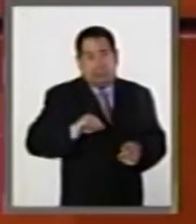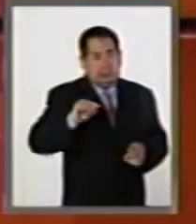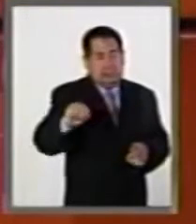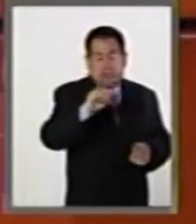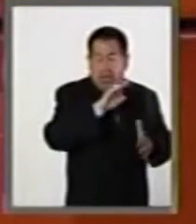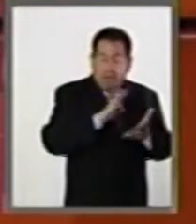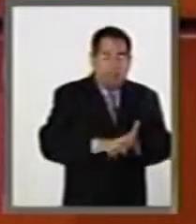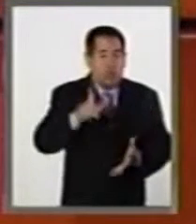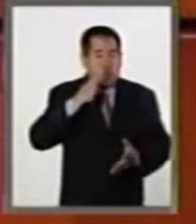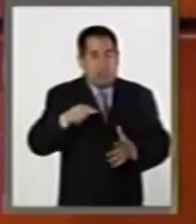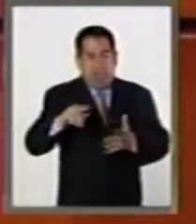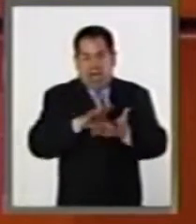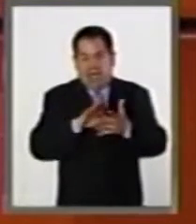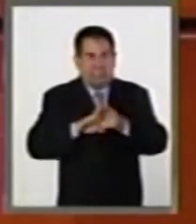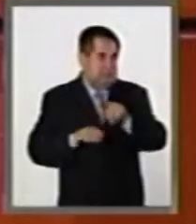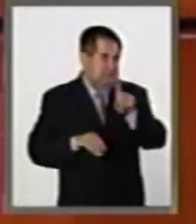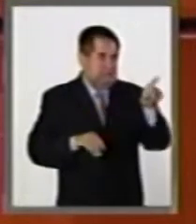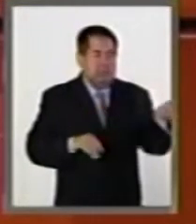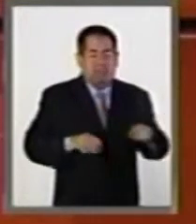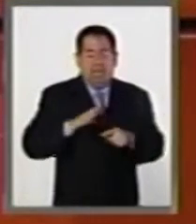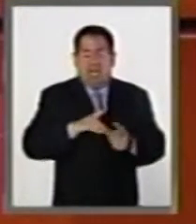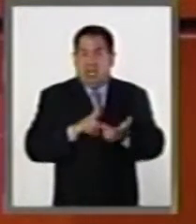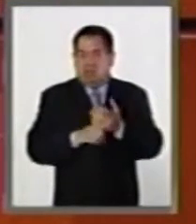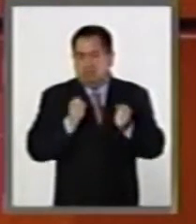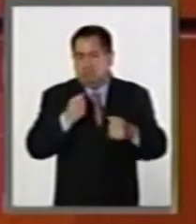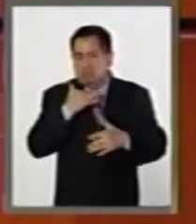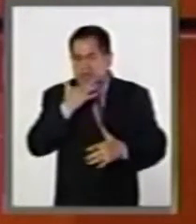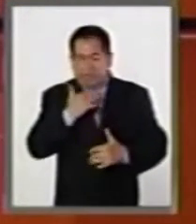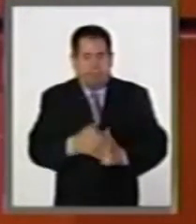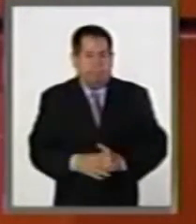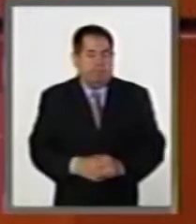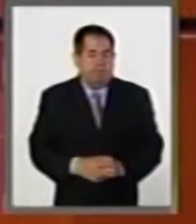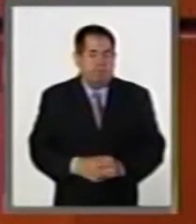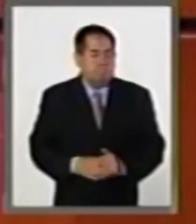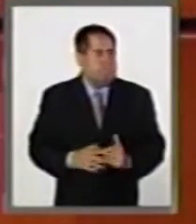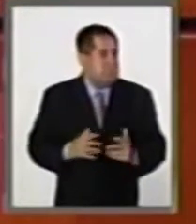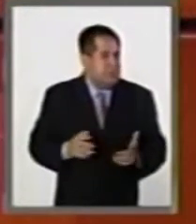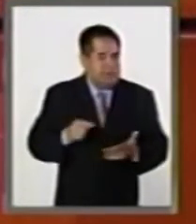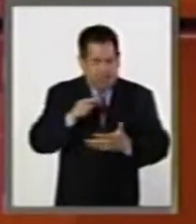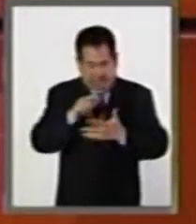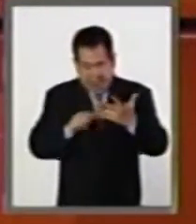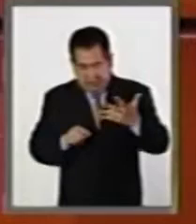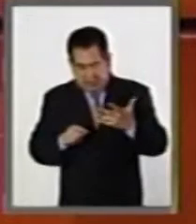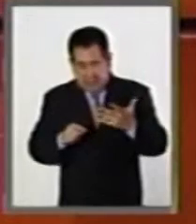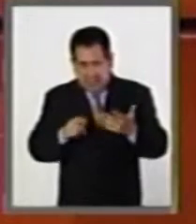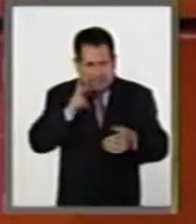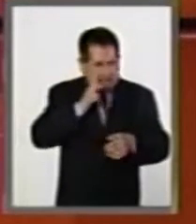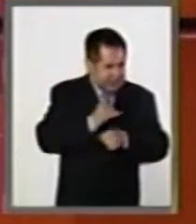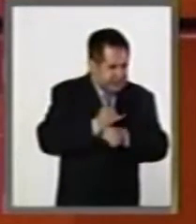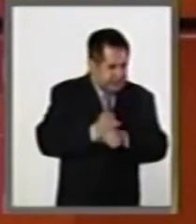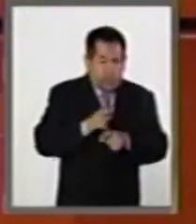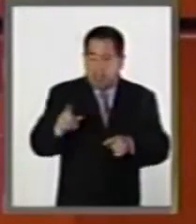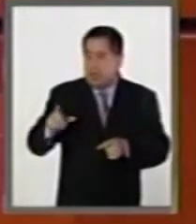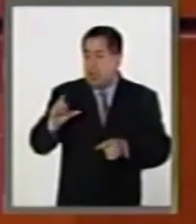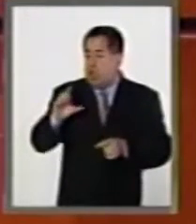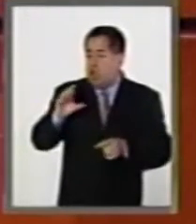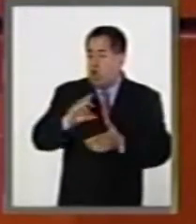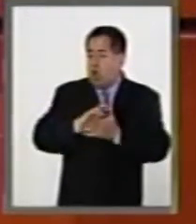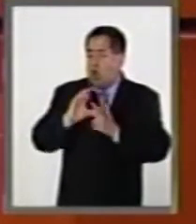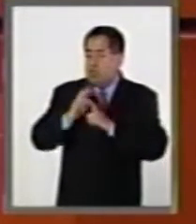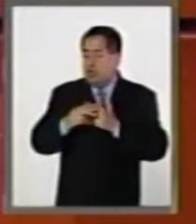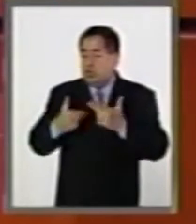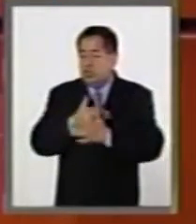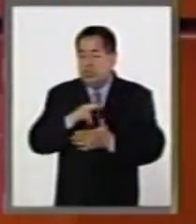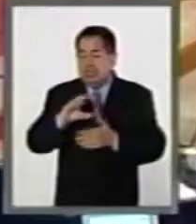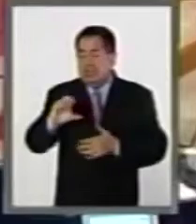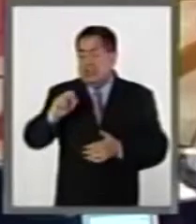inmensa mayoría de los centros de privación de libertad del país. De acuerdo con lo documentado por la Comisión Nacional de los Derechos Humanos a